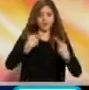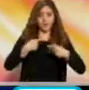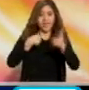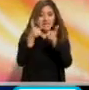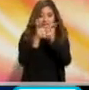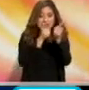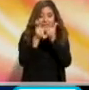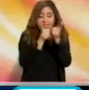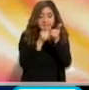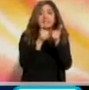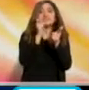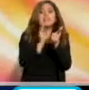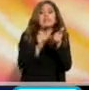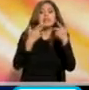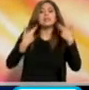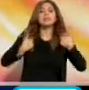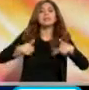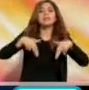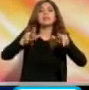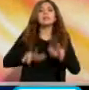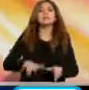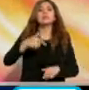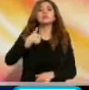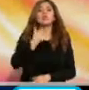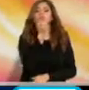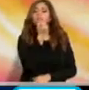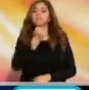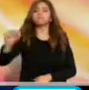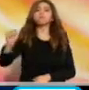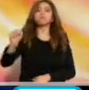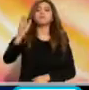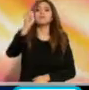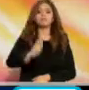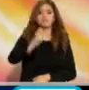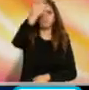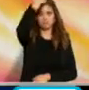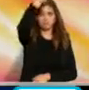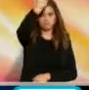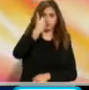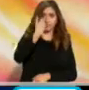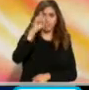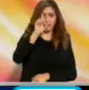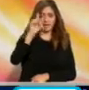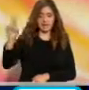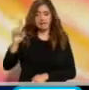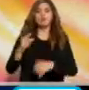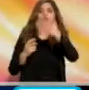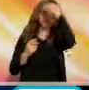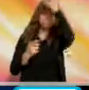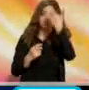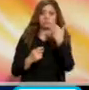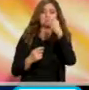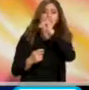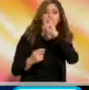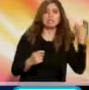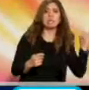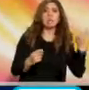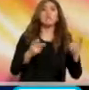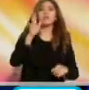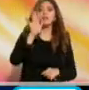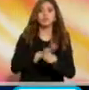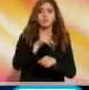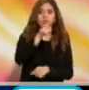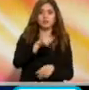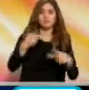simbolizan el talento de usar los dos hemisferios cerebrales. Por eso son astutos e